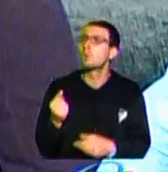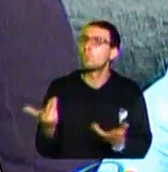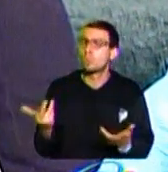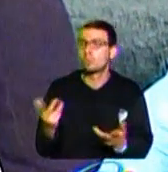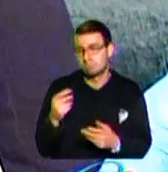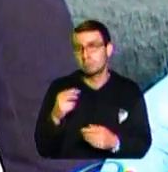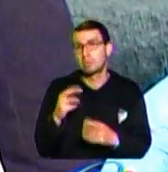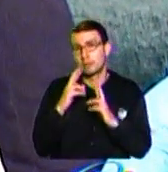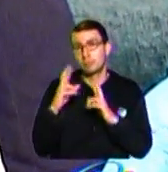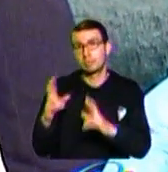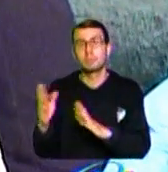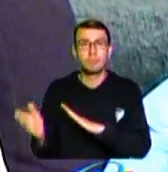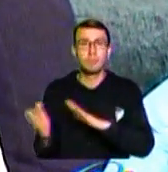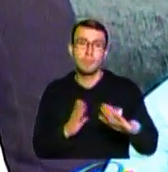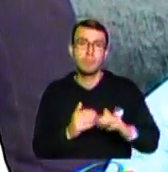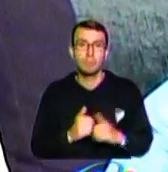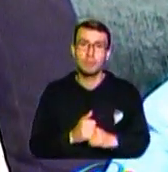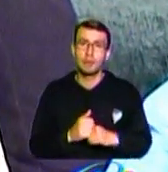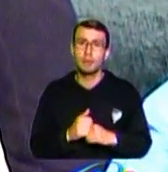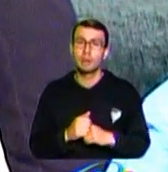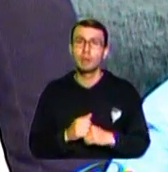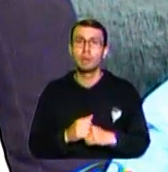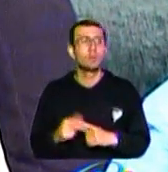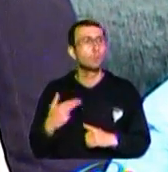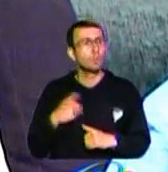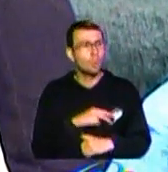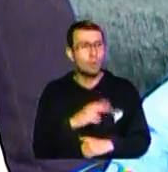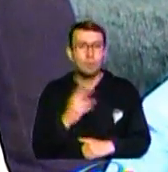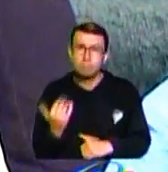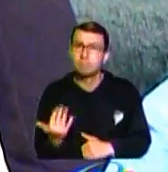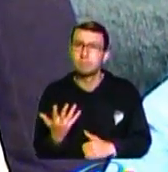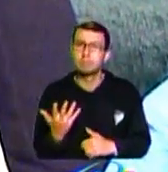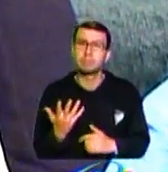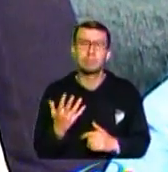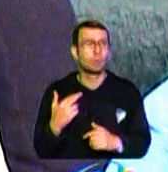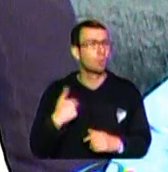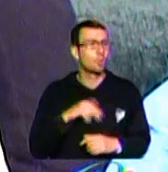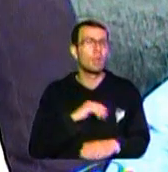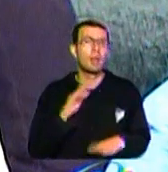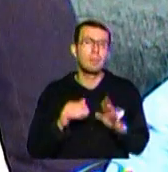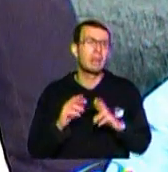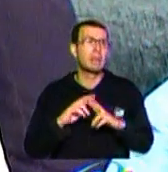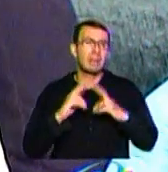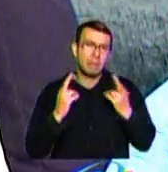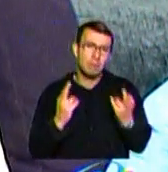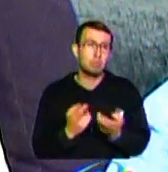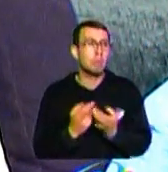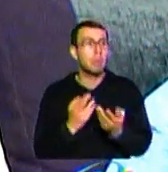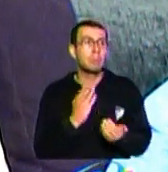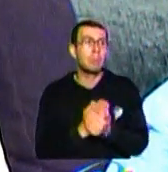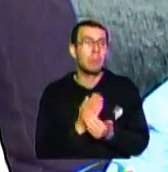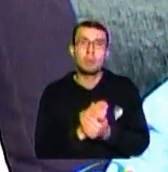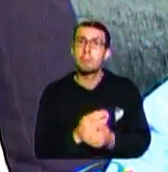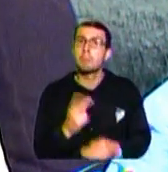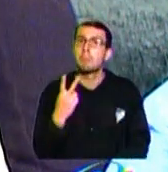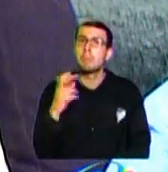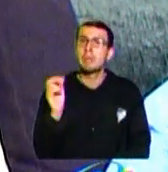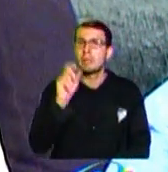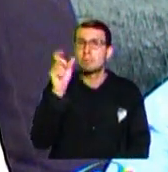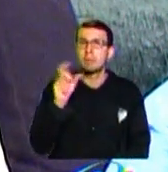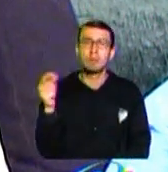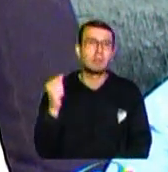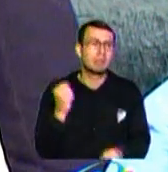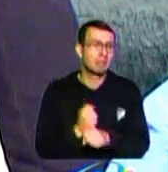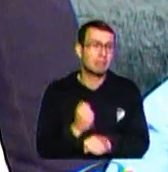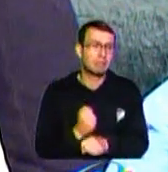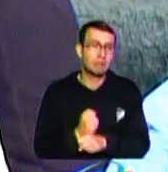los diagnósticos que nos hemos encontrado cuando estamos todos reunidos, somos ya más de 20 profesionales trabajando, pues tratamos